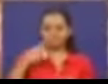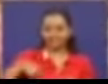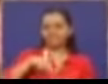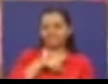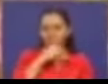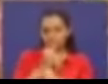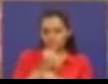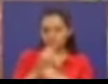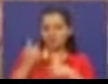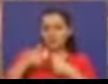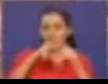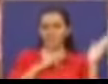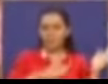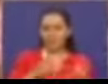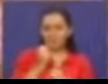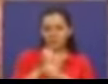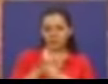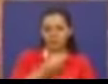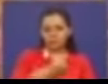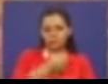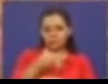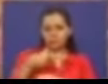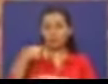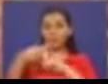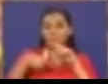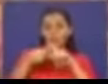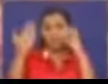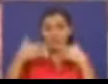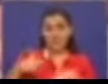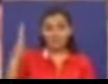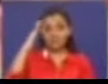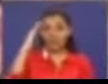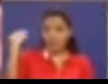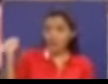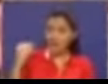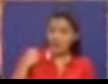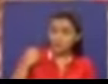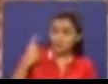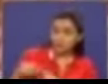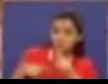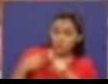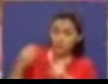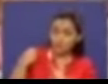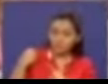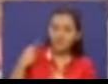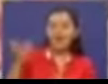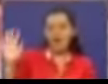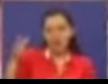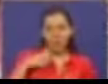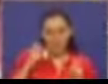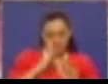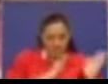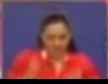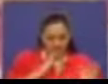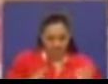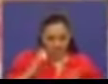en los planes de contingencia, señor presidente. De una vez conocido este evento, nosotros trabajamos en la zona norte con los municipios de